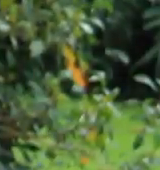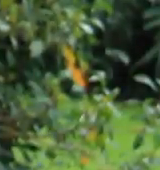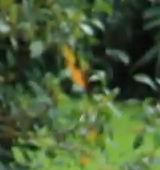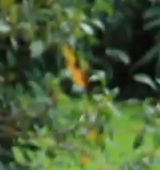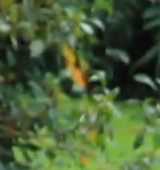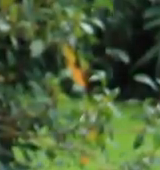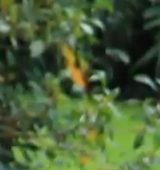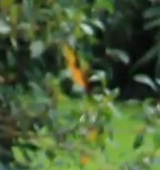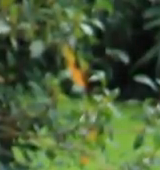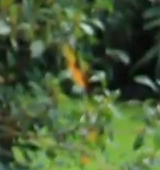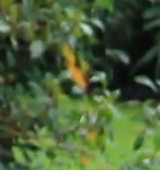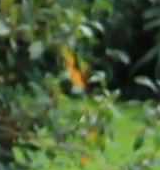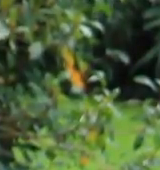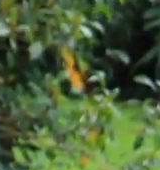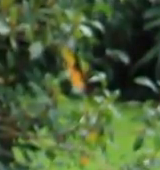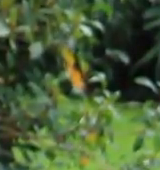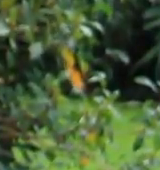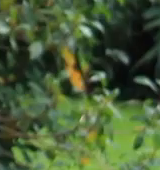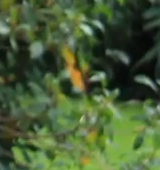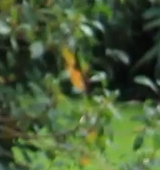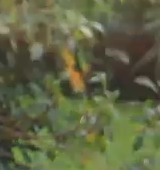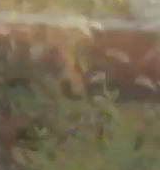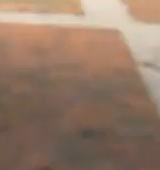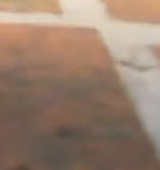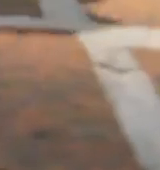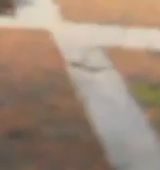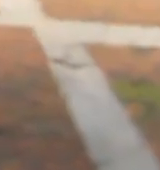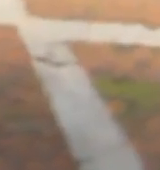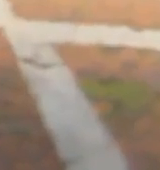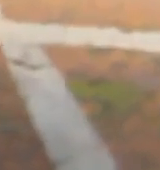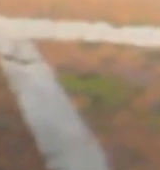todas sus dudas a través de la línea de a quien corresponda.